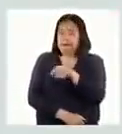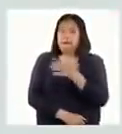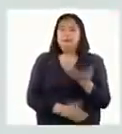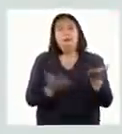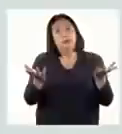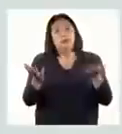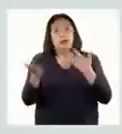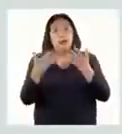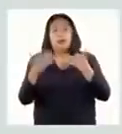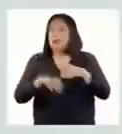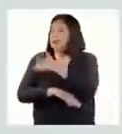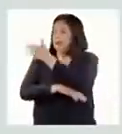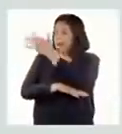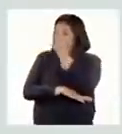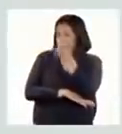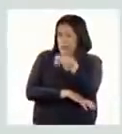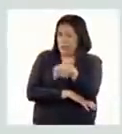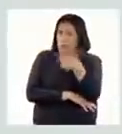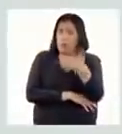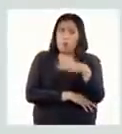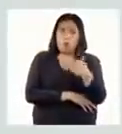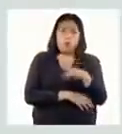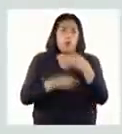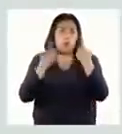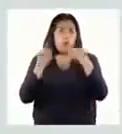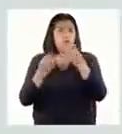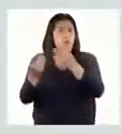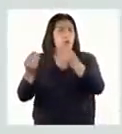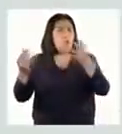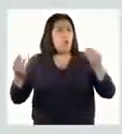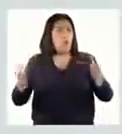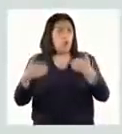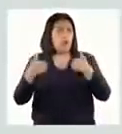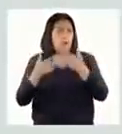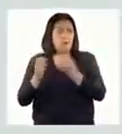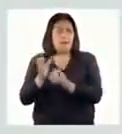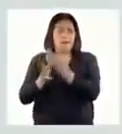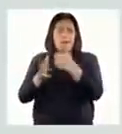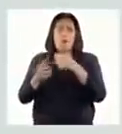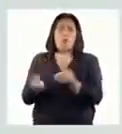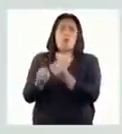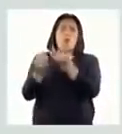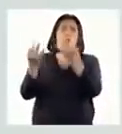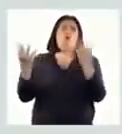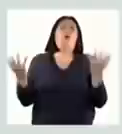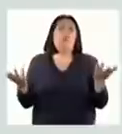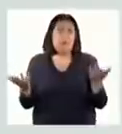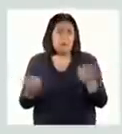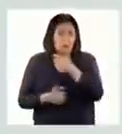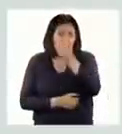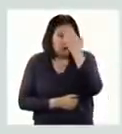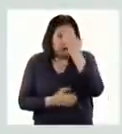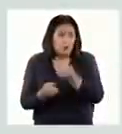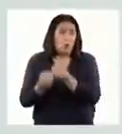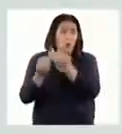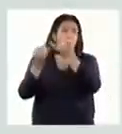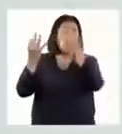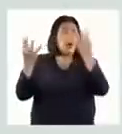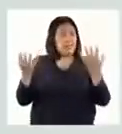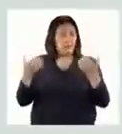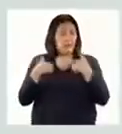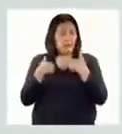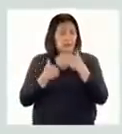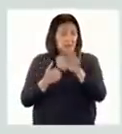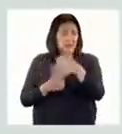Y hablando de la selva tiene un montón de especies en su territorio, ¿no es cierto? ¿Cuántas serán? ¿Usted sabe cuántas especies de